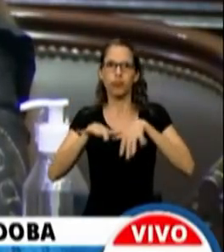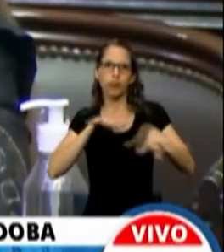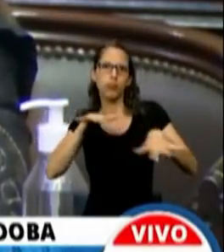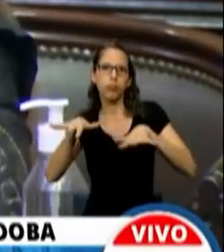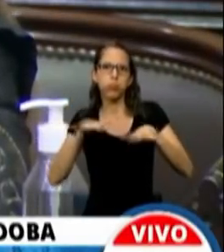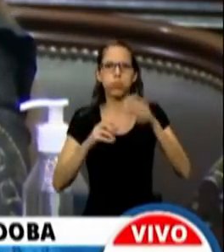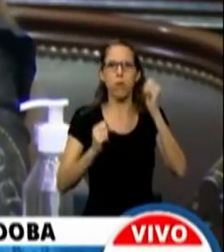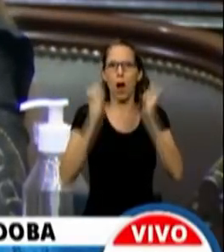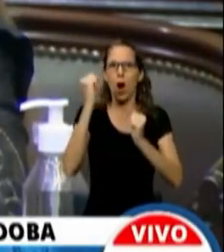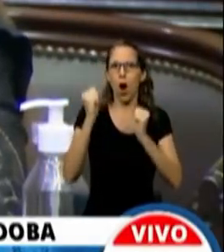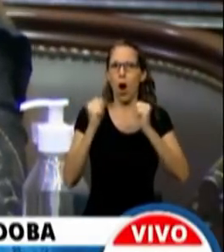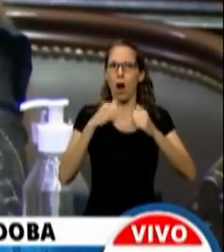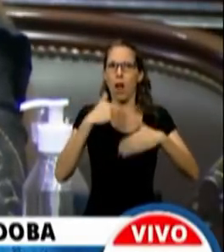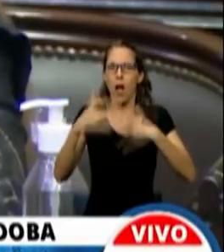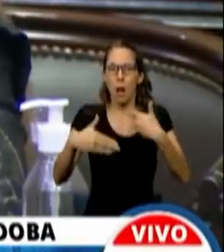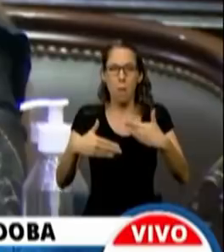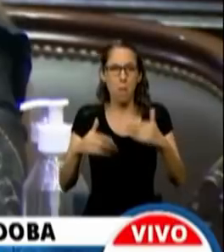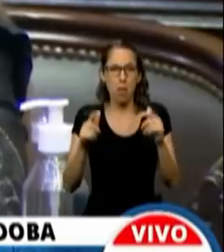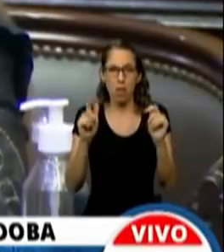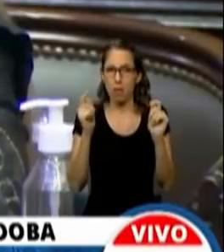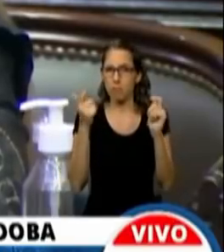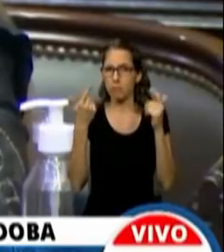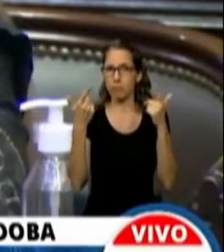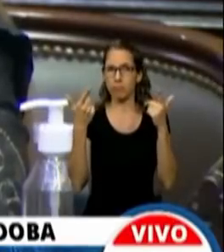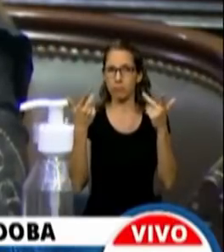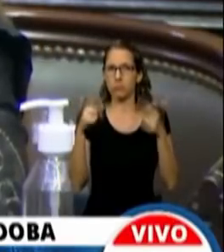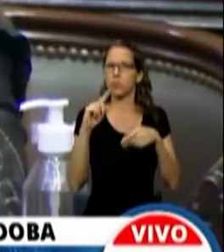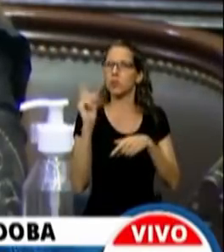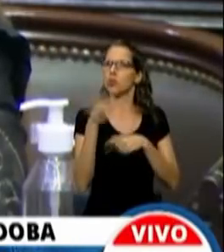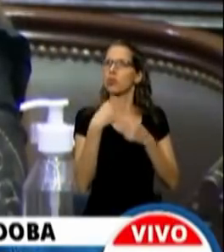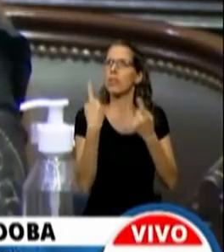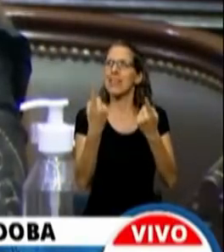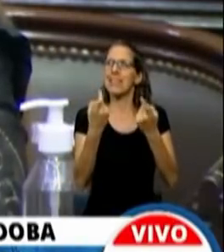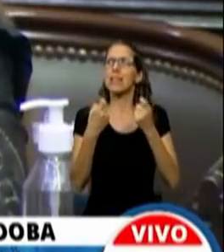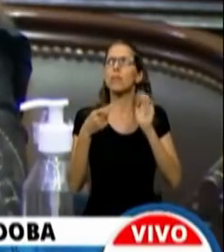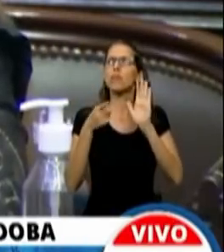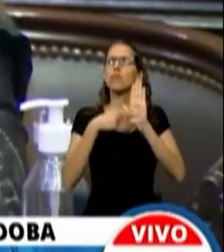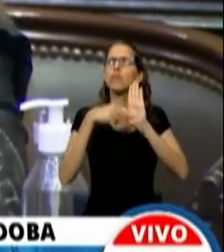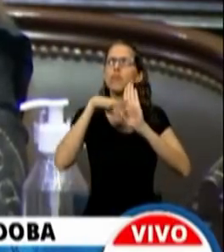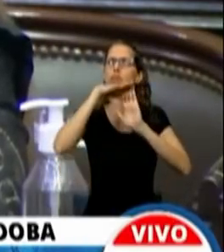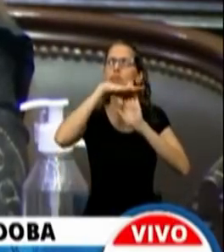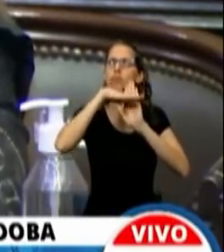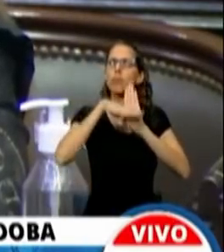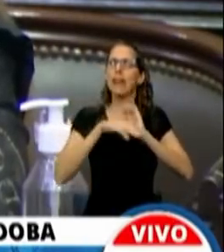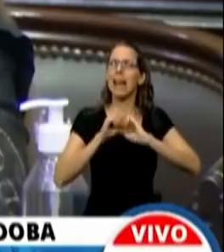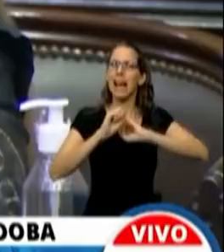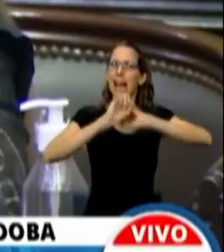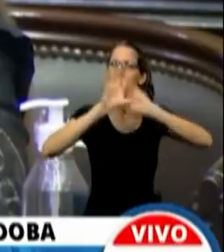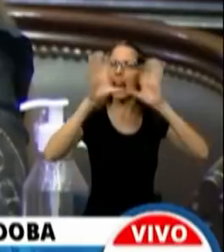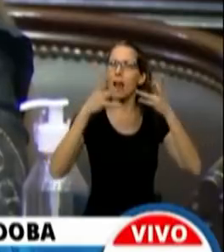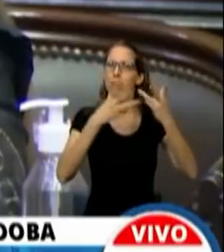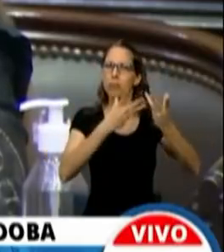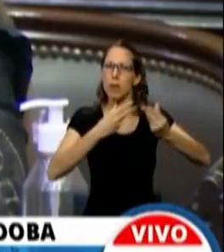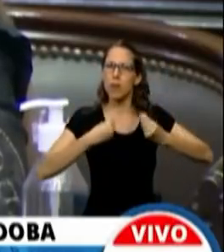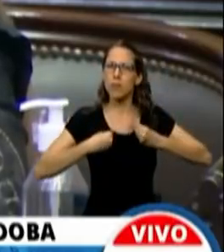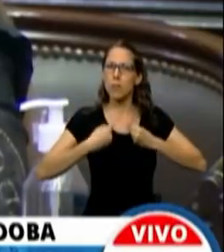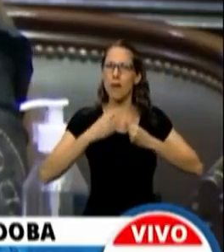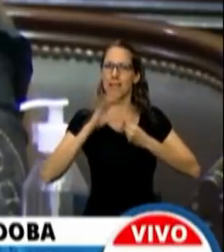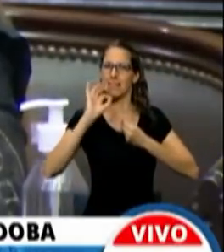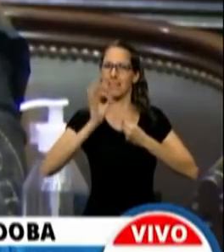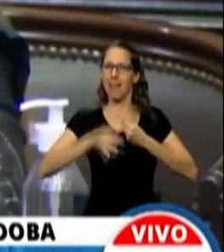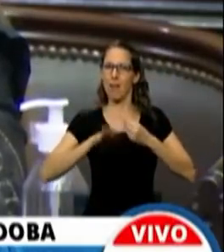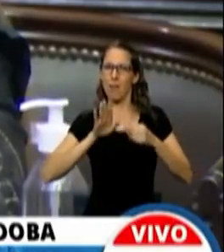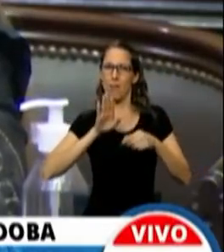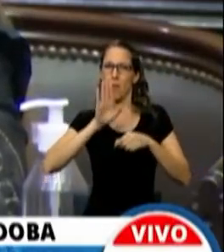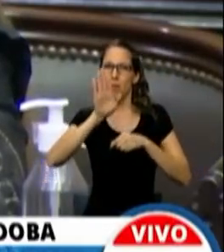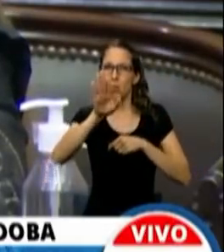decisión mal tomada que me pone muy mal, mucha bronca, siempre traté de que esto no pasara en mi vida